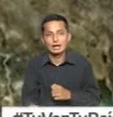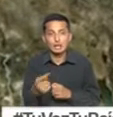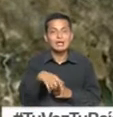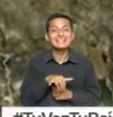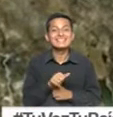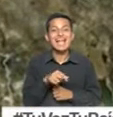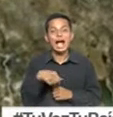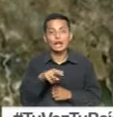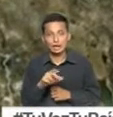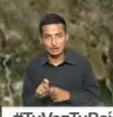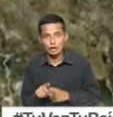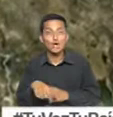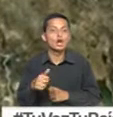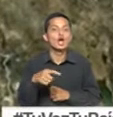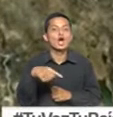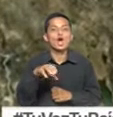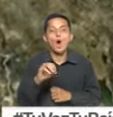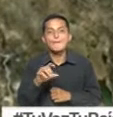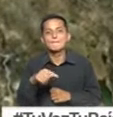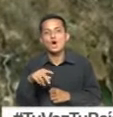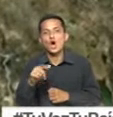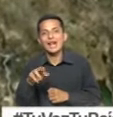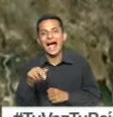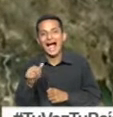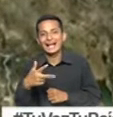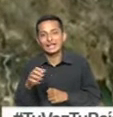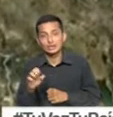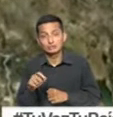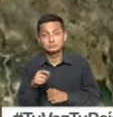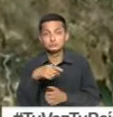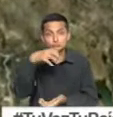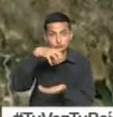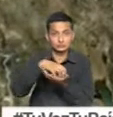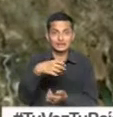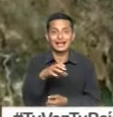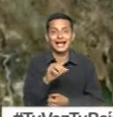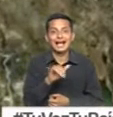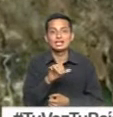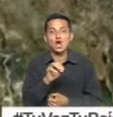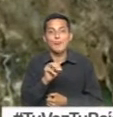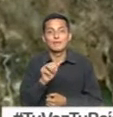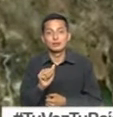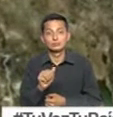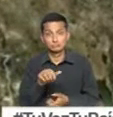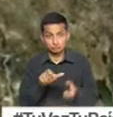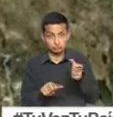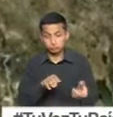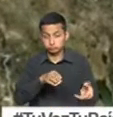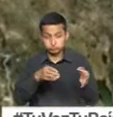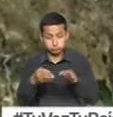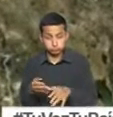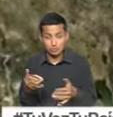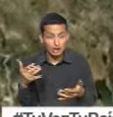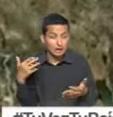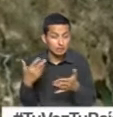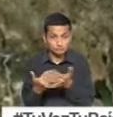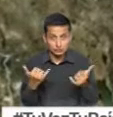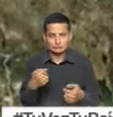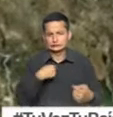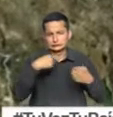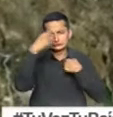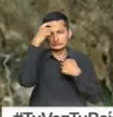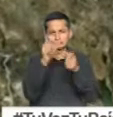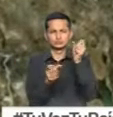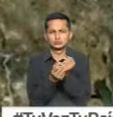y Coporaqué en la provincia de Cayoma. Además de los fallecidos, hasta el momento se reportan decenas de heridos y